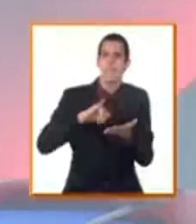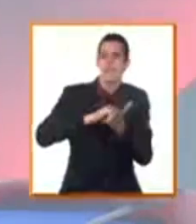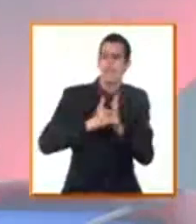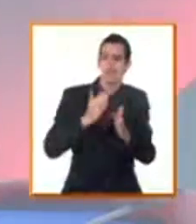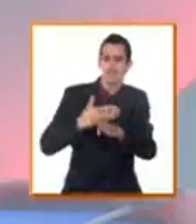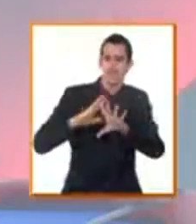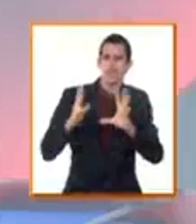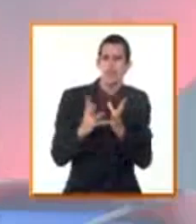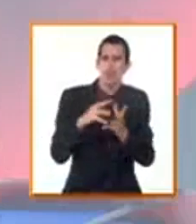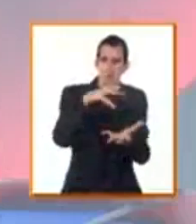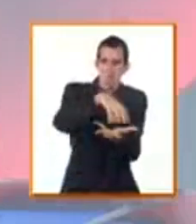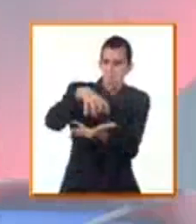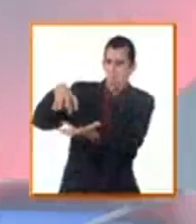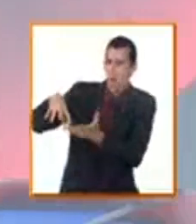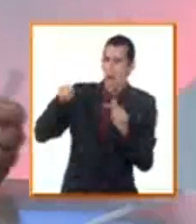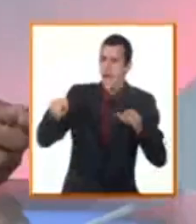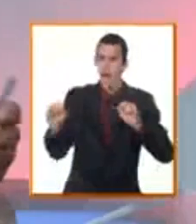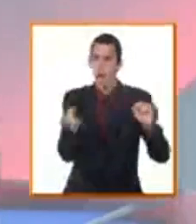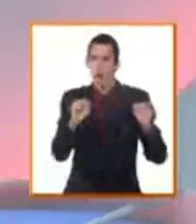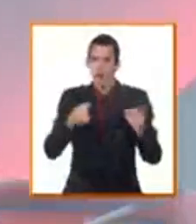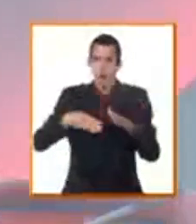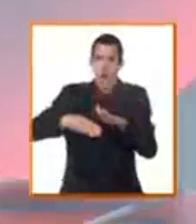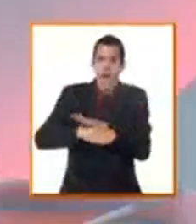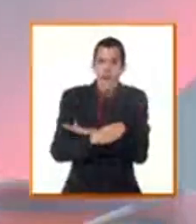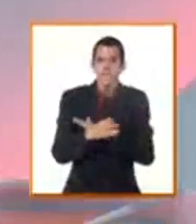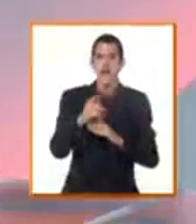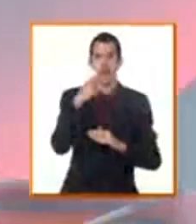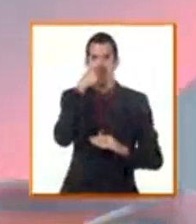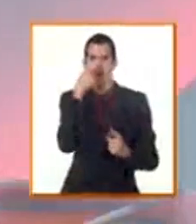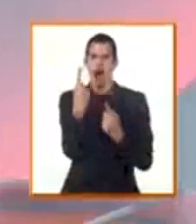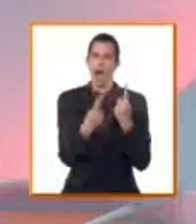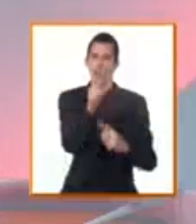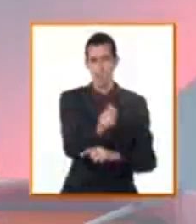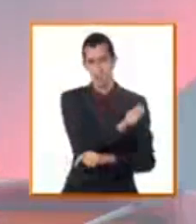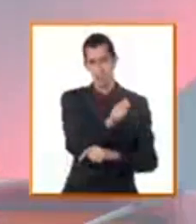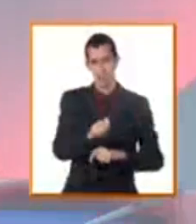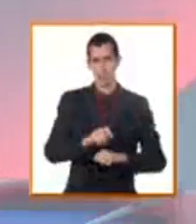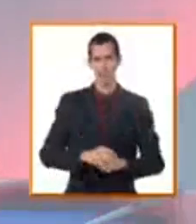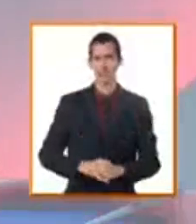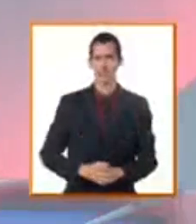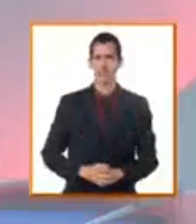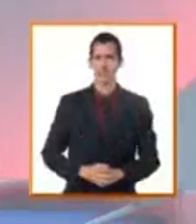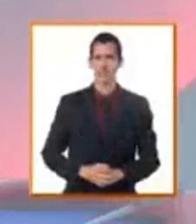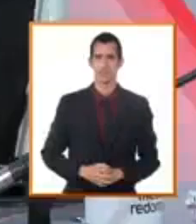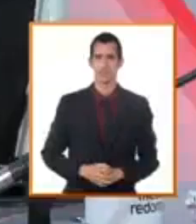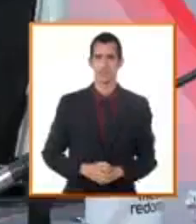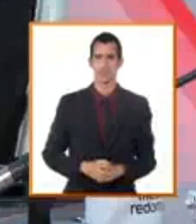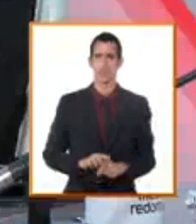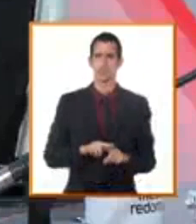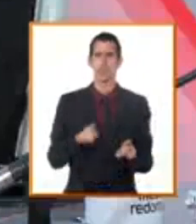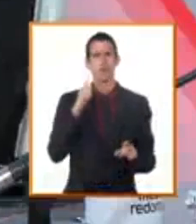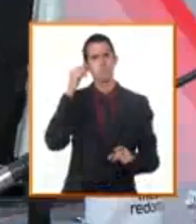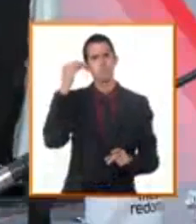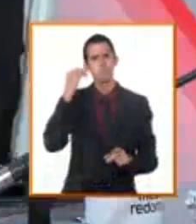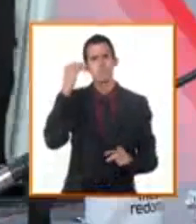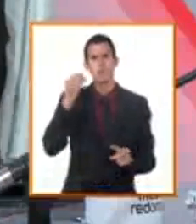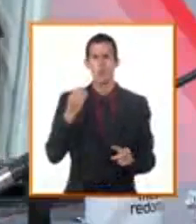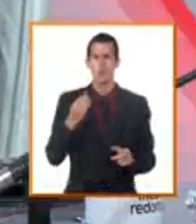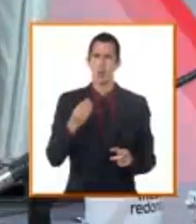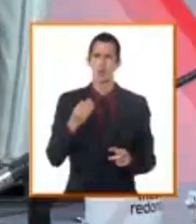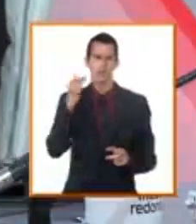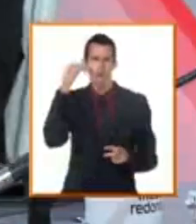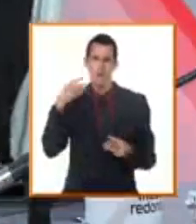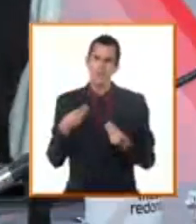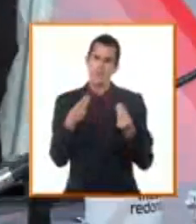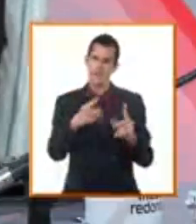ayuda a agilizar todos los procesos, tanto de viajeros como de las cargas. Pero tanta computadora no descarta a los perritos, exactamente, ¿no? Ahora vamos a hablar